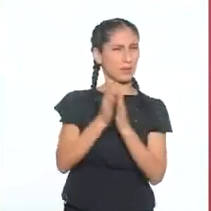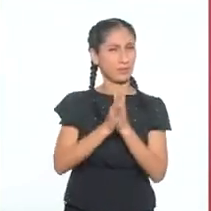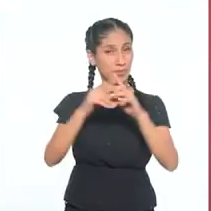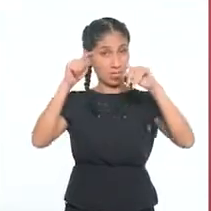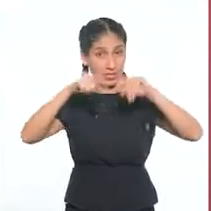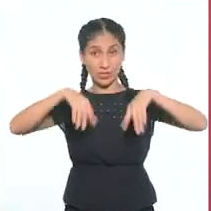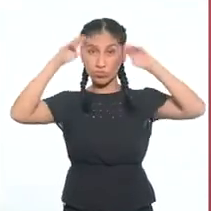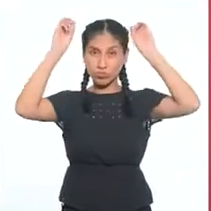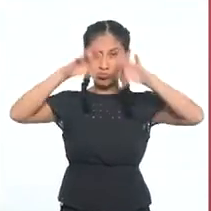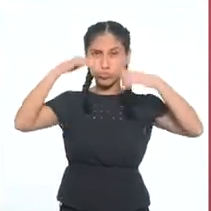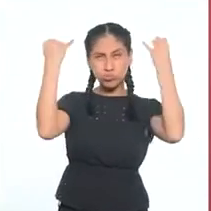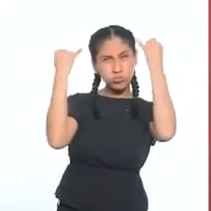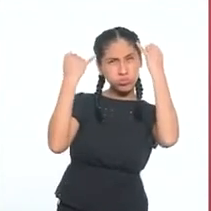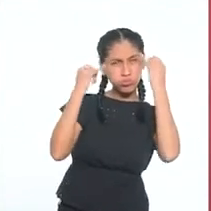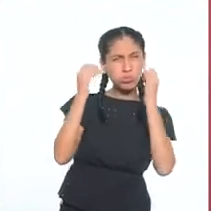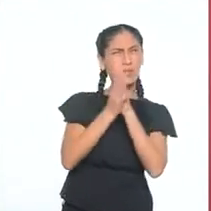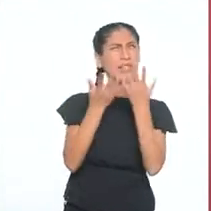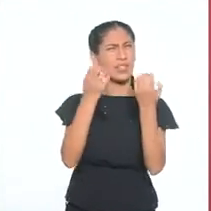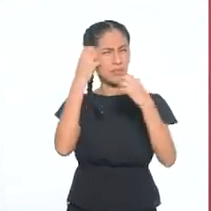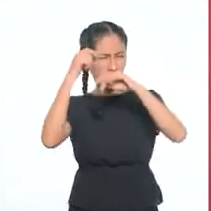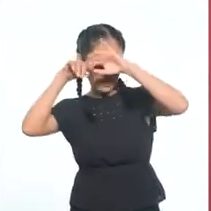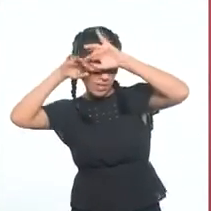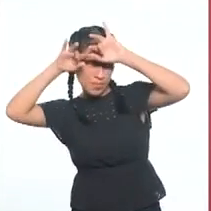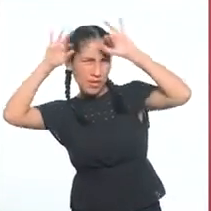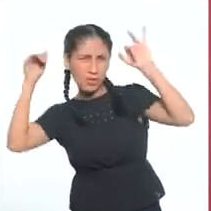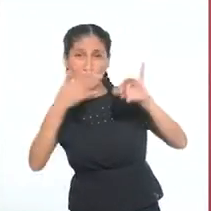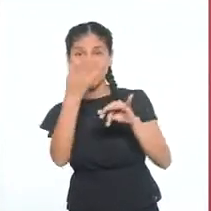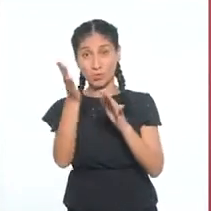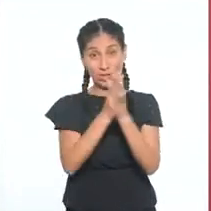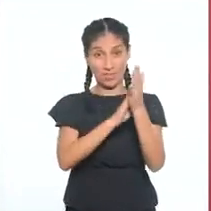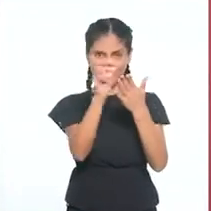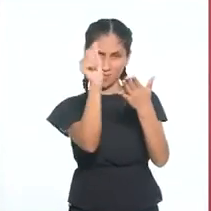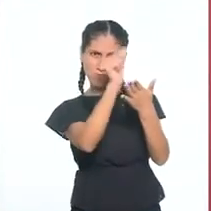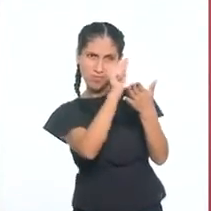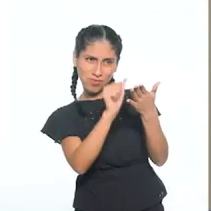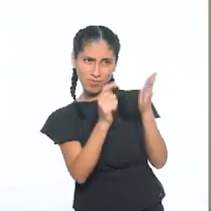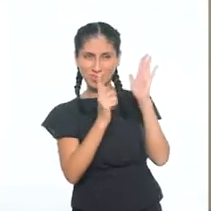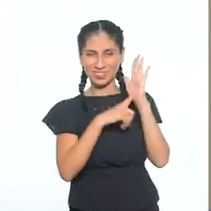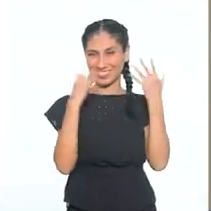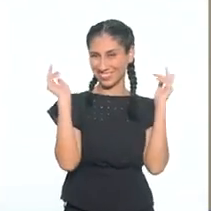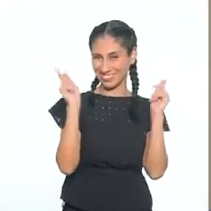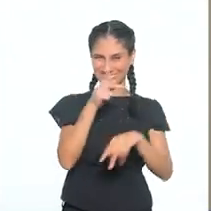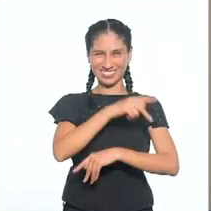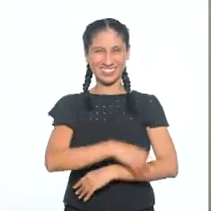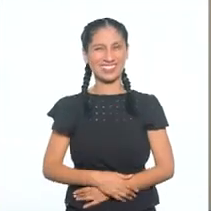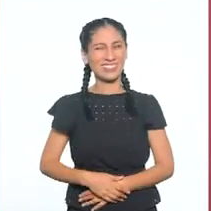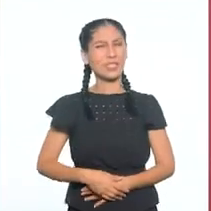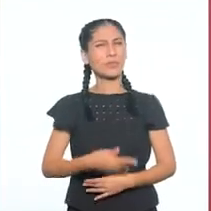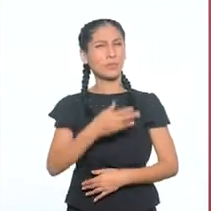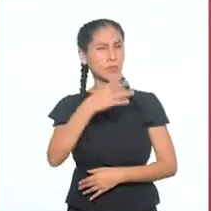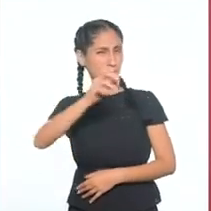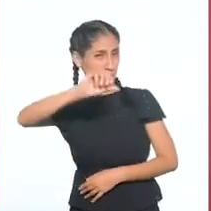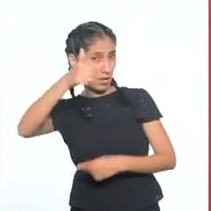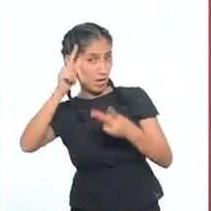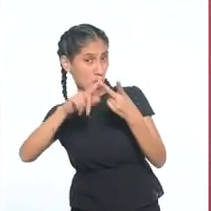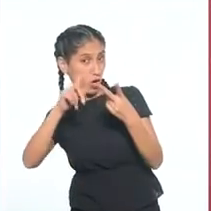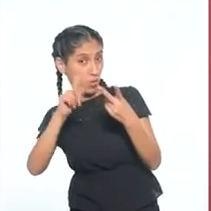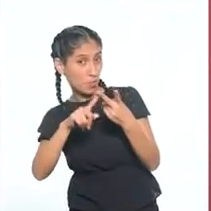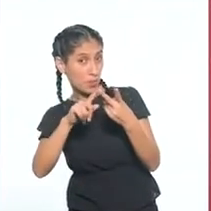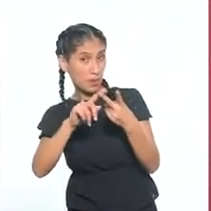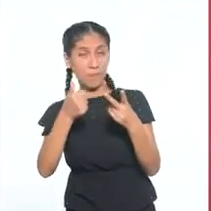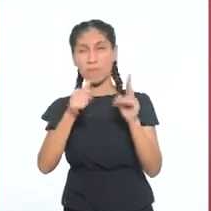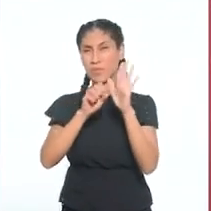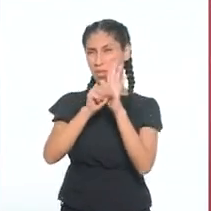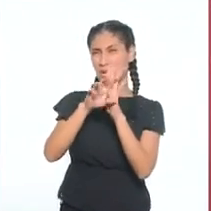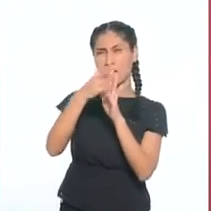ver para esta lluvia de ideas queremos que imaginen que ustedes son diseñadores gráficos chévere y para la siguiente